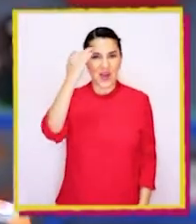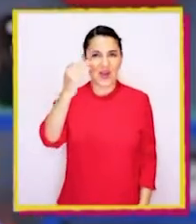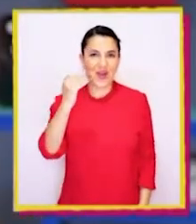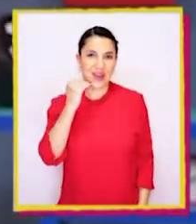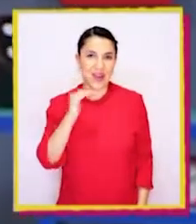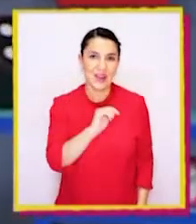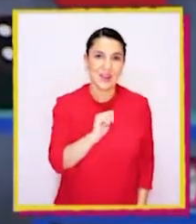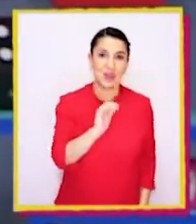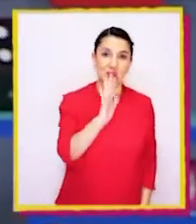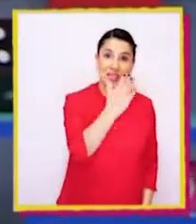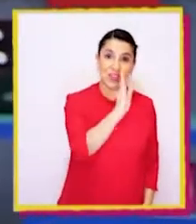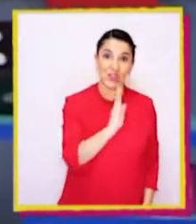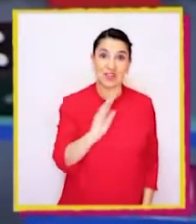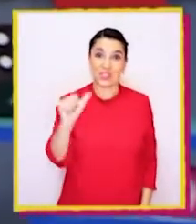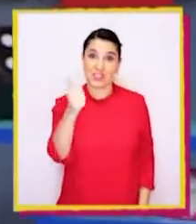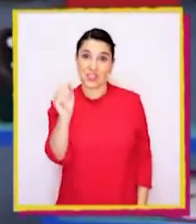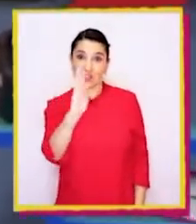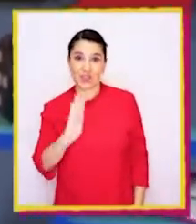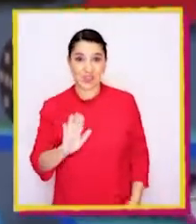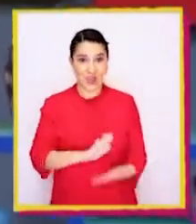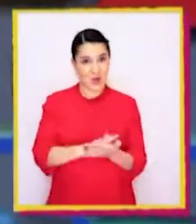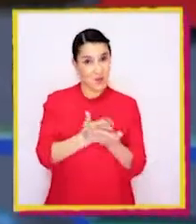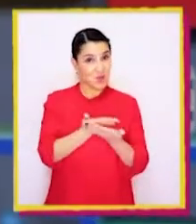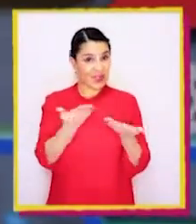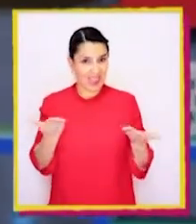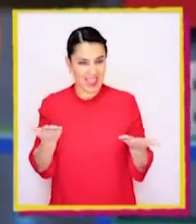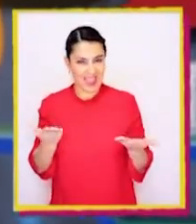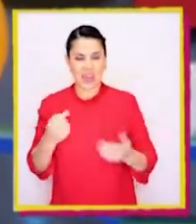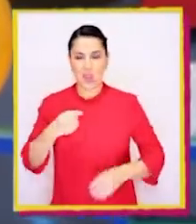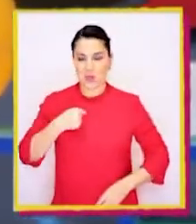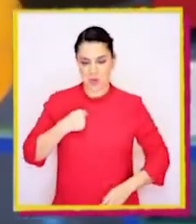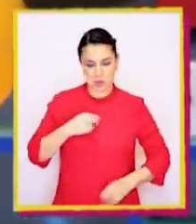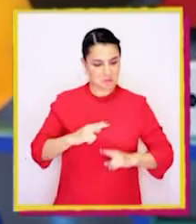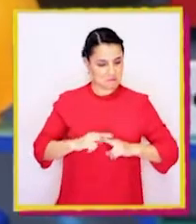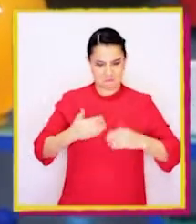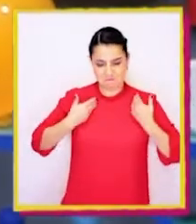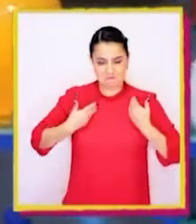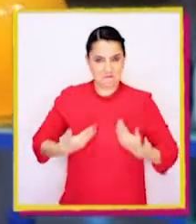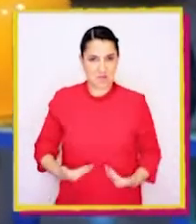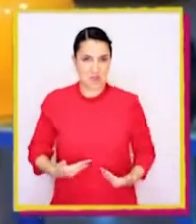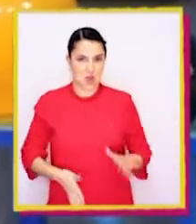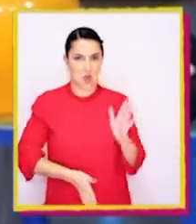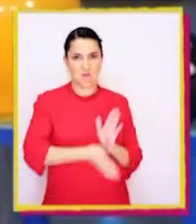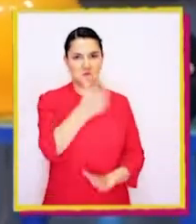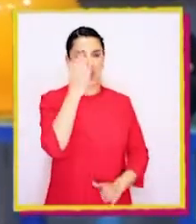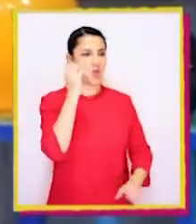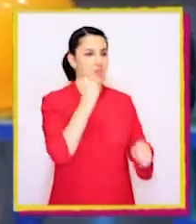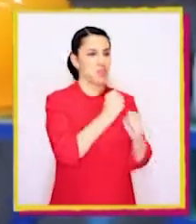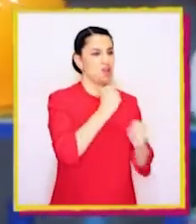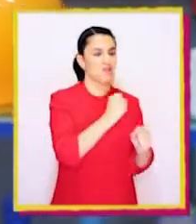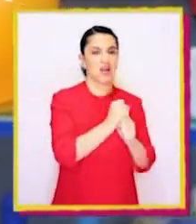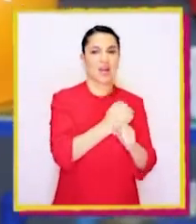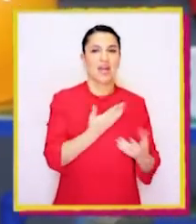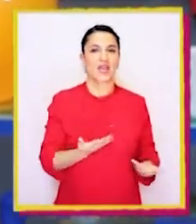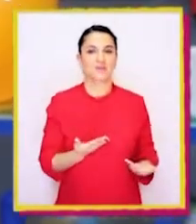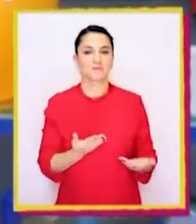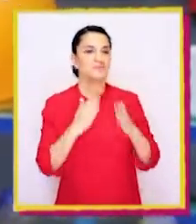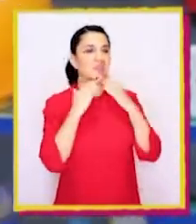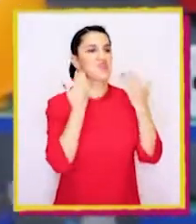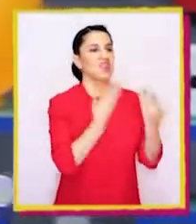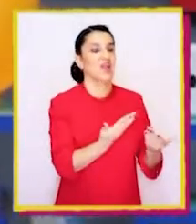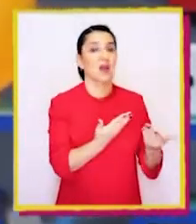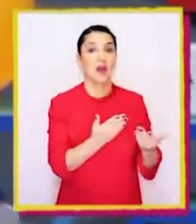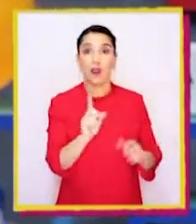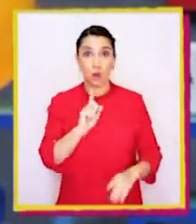Hola niños de quinto y sexto básico, ¿cómo están? Yo estoy aquí preparándome porque en un ratito me voy a entregar mis pedidos. ¡Ay